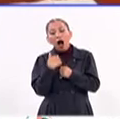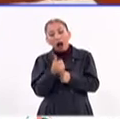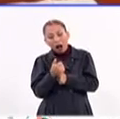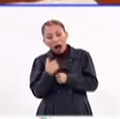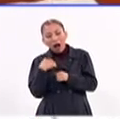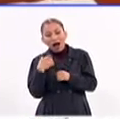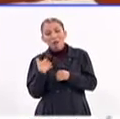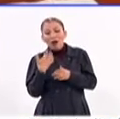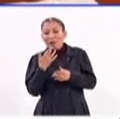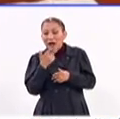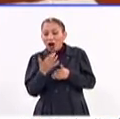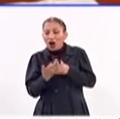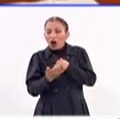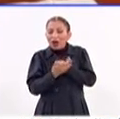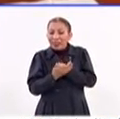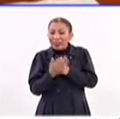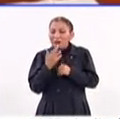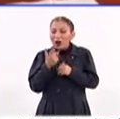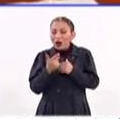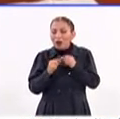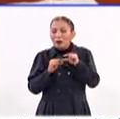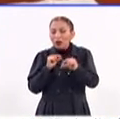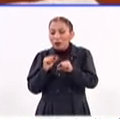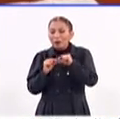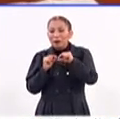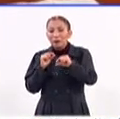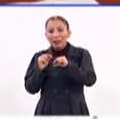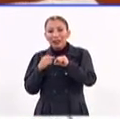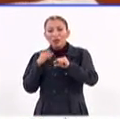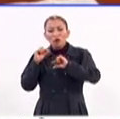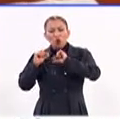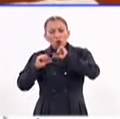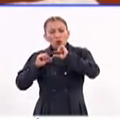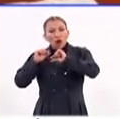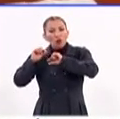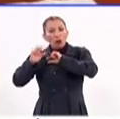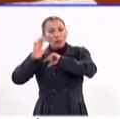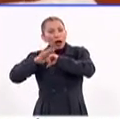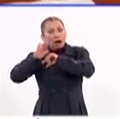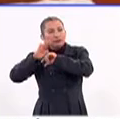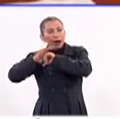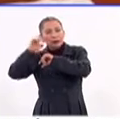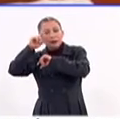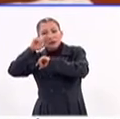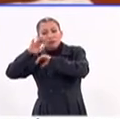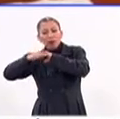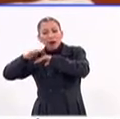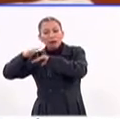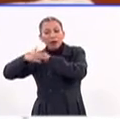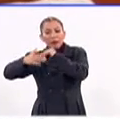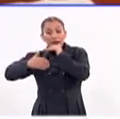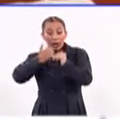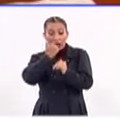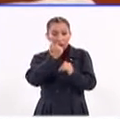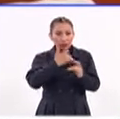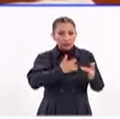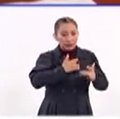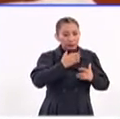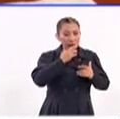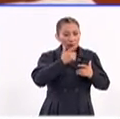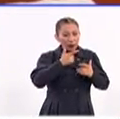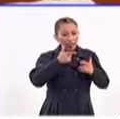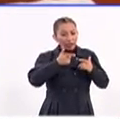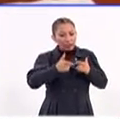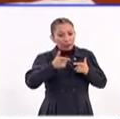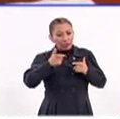cierta seguridad y voy aumentando gradualmente la dificultad de los ejercicios y el alumno va